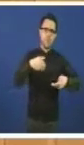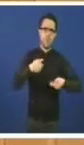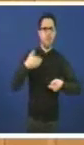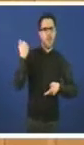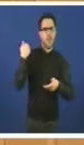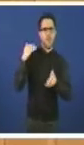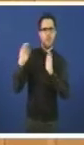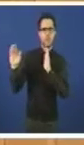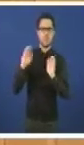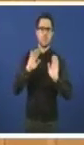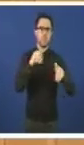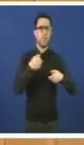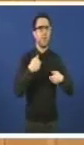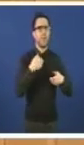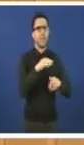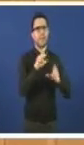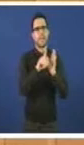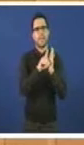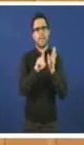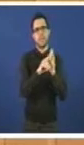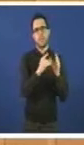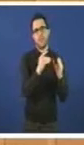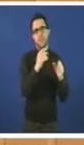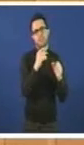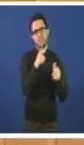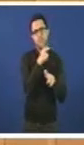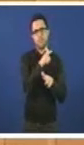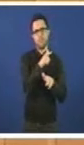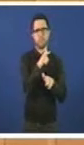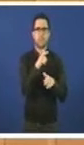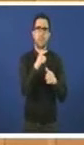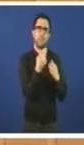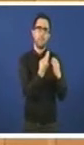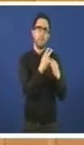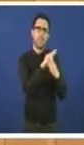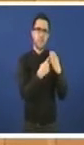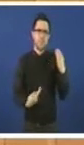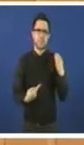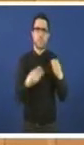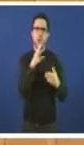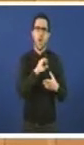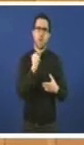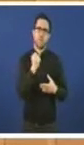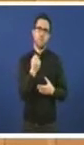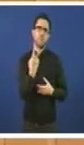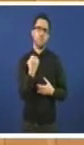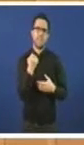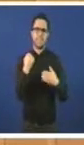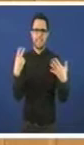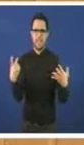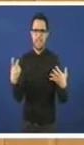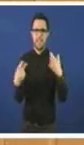de bilingüismo de 2007 decían ustedes que único que pretendían era hacer